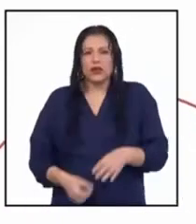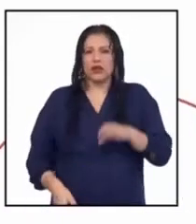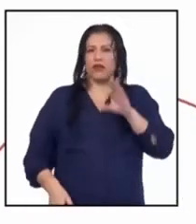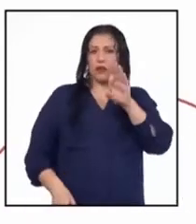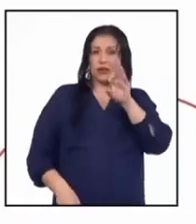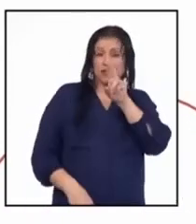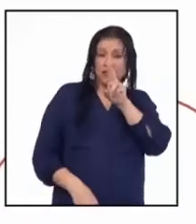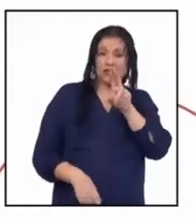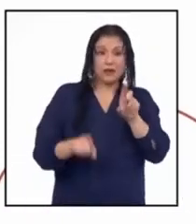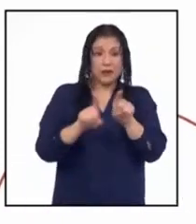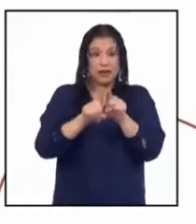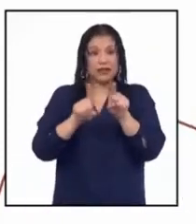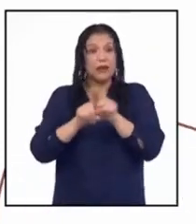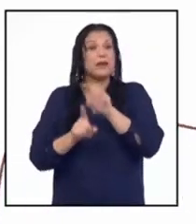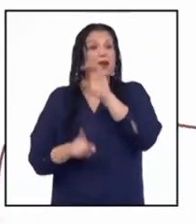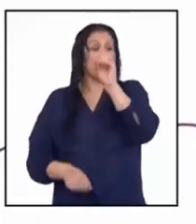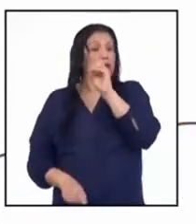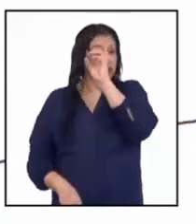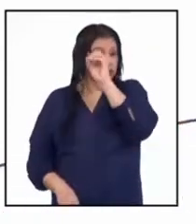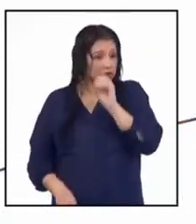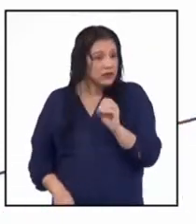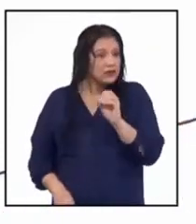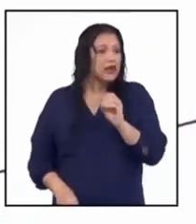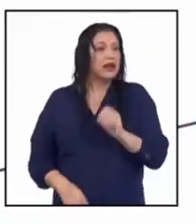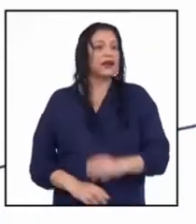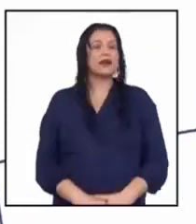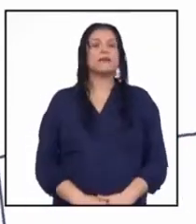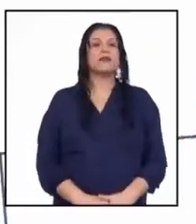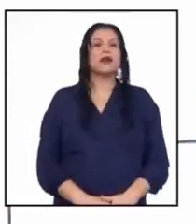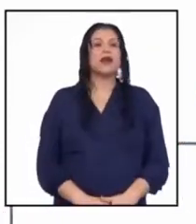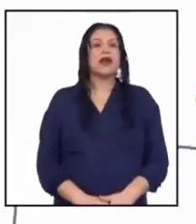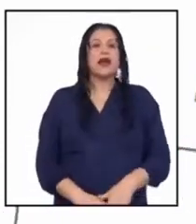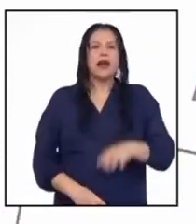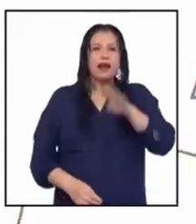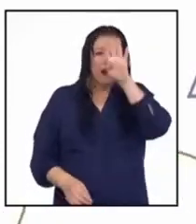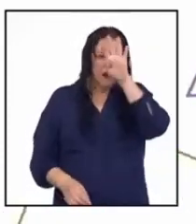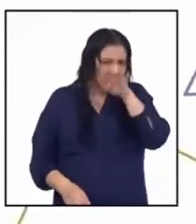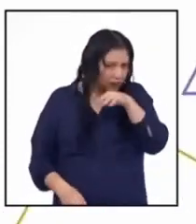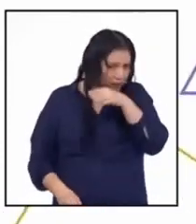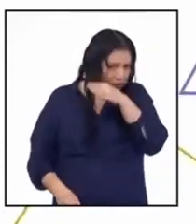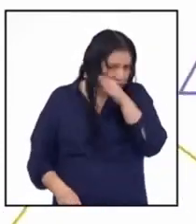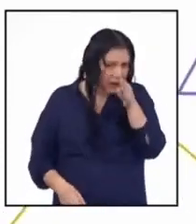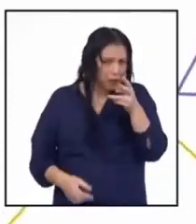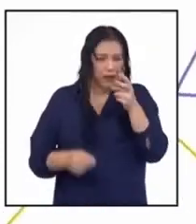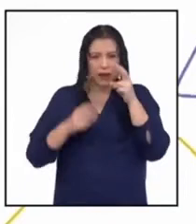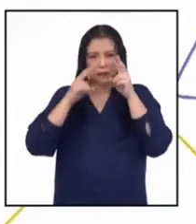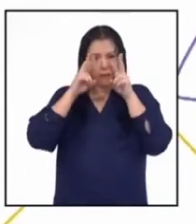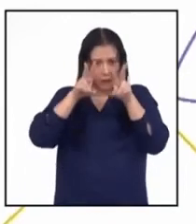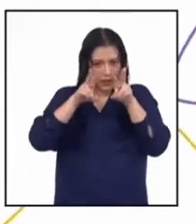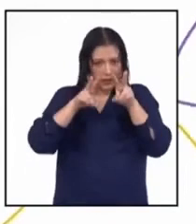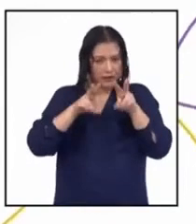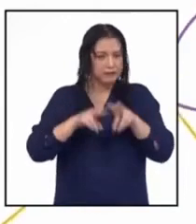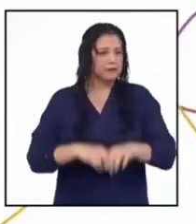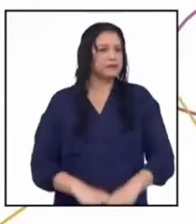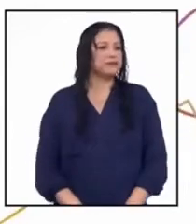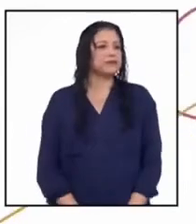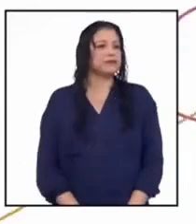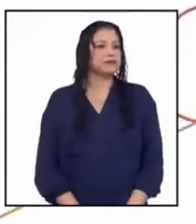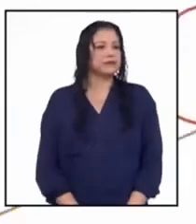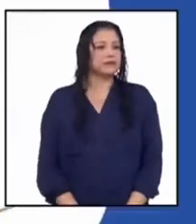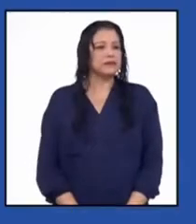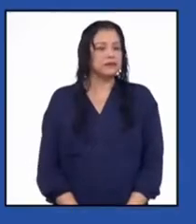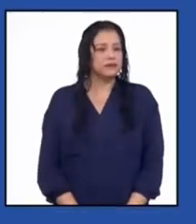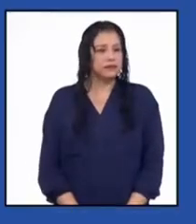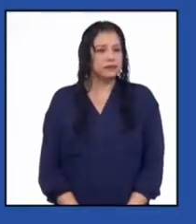la frecuencia porcentual, la tabla de frecuencias queda así.